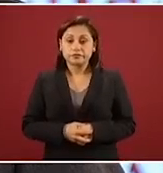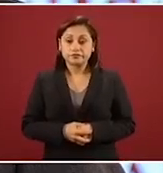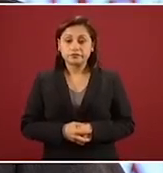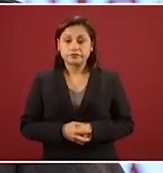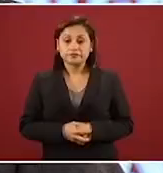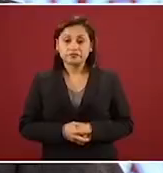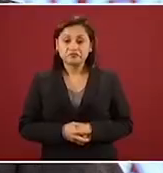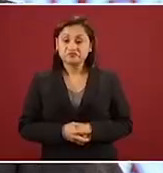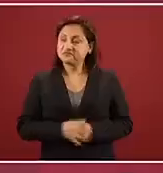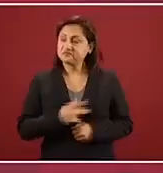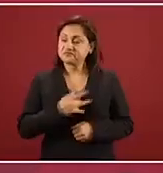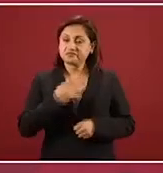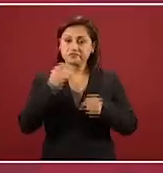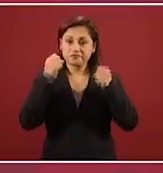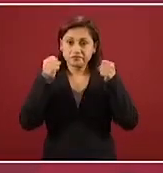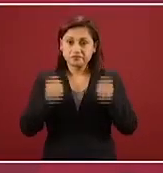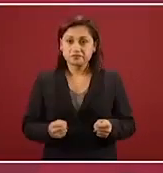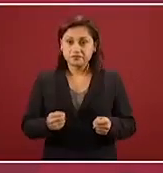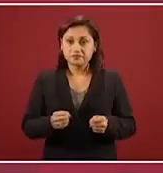garantizado